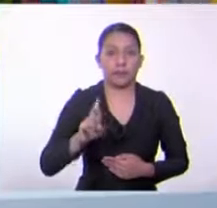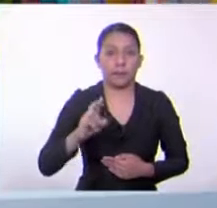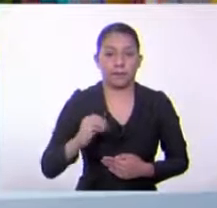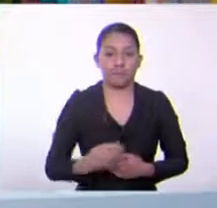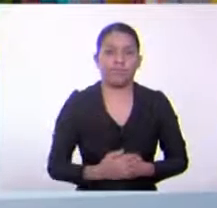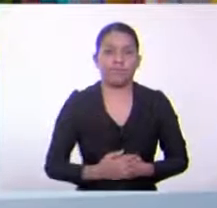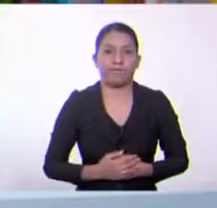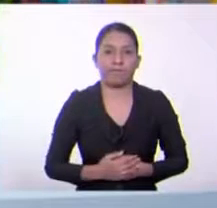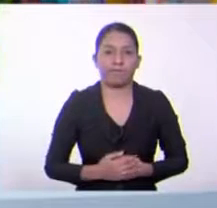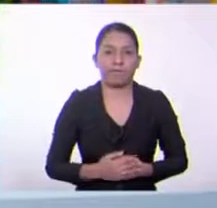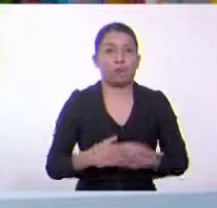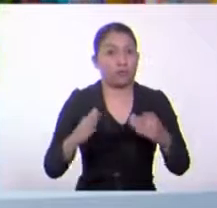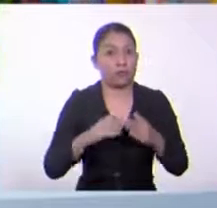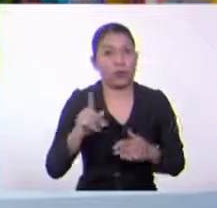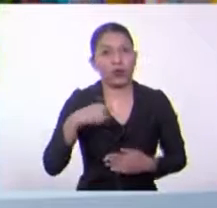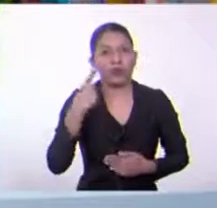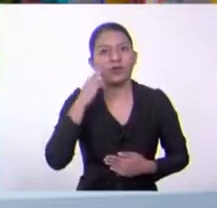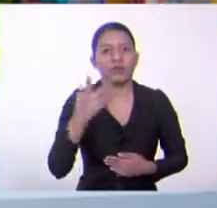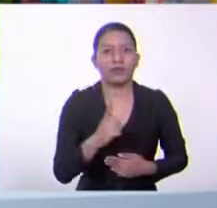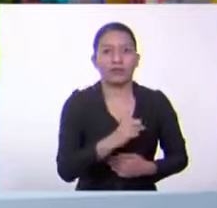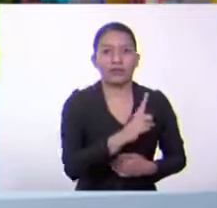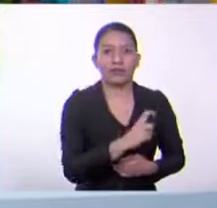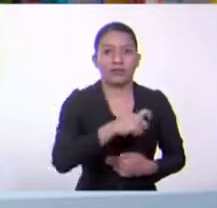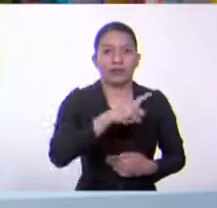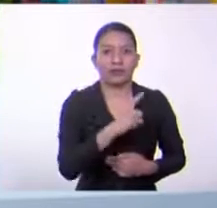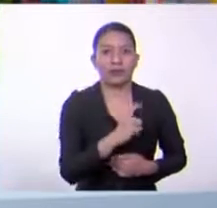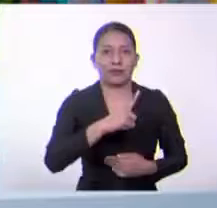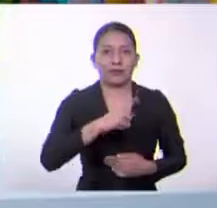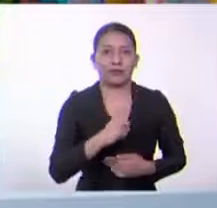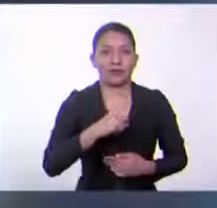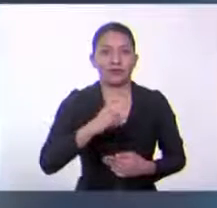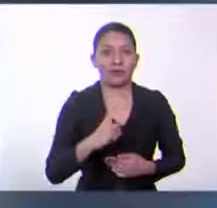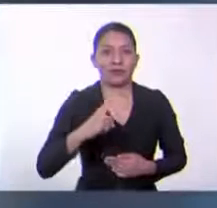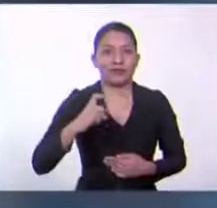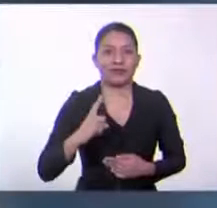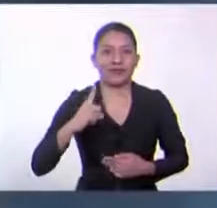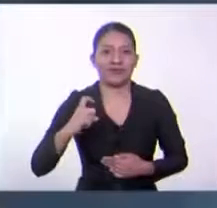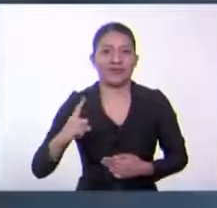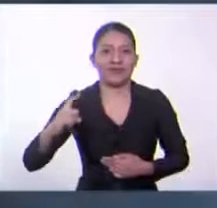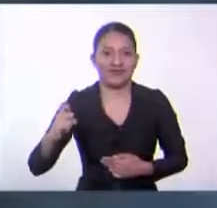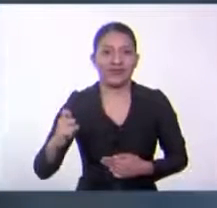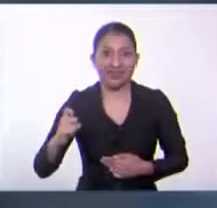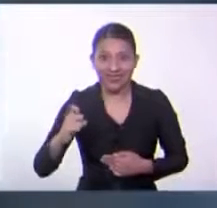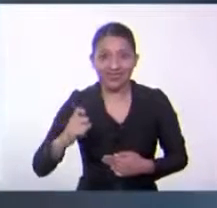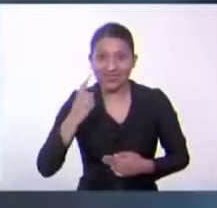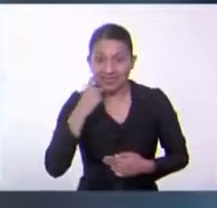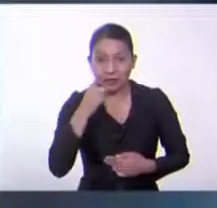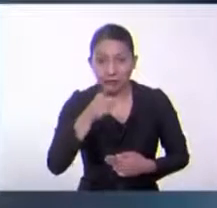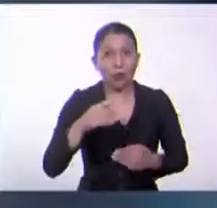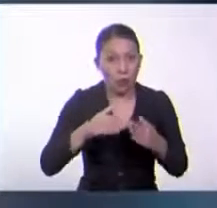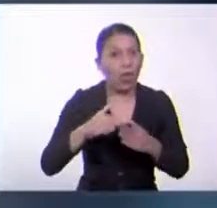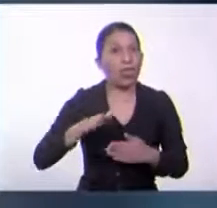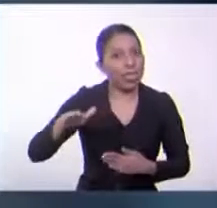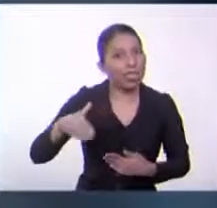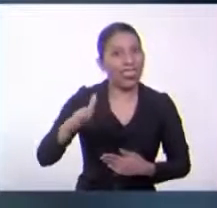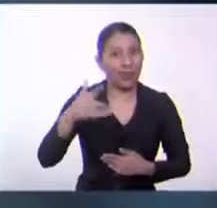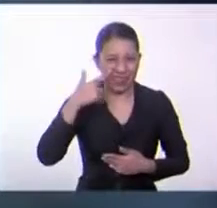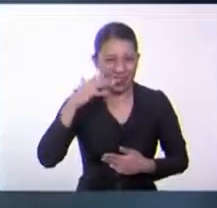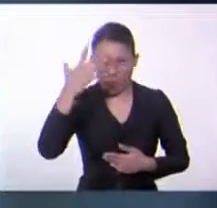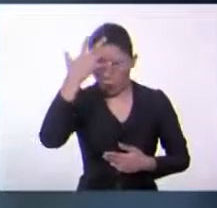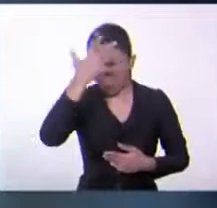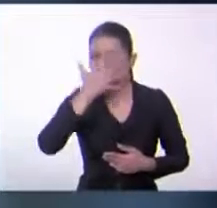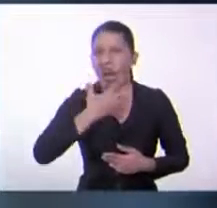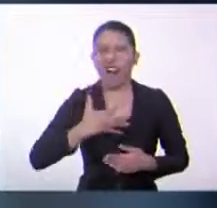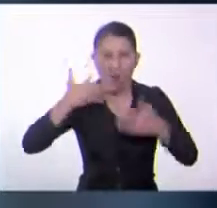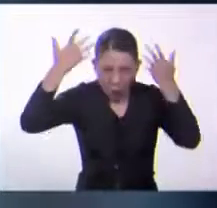Luego tenemos a los caballitos de mar o hipocampos. Estos también son peces, pero tienen un cuerpo